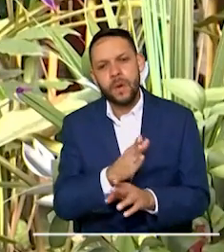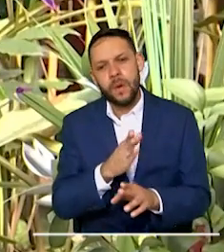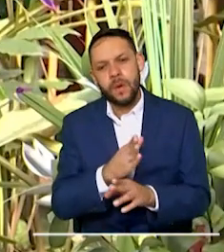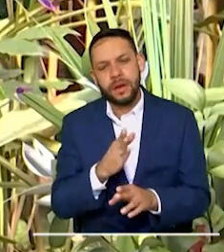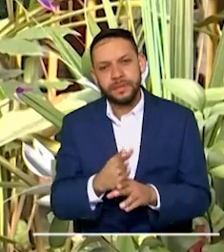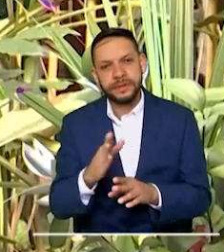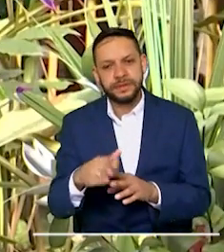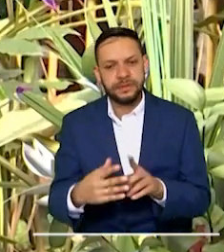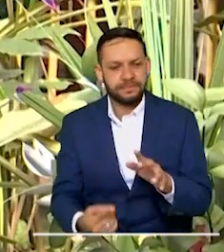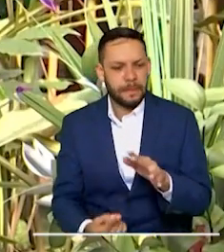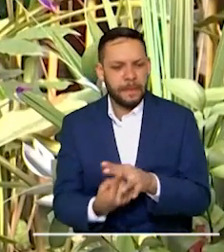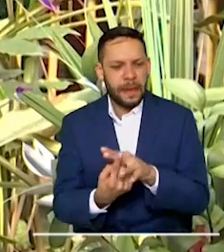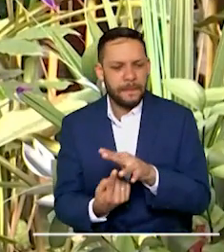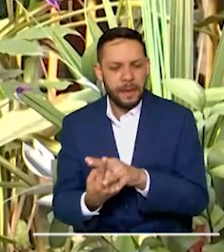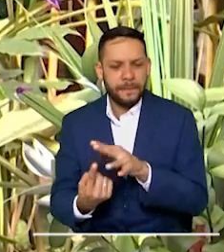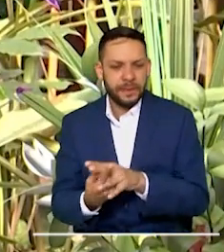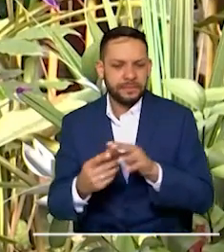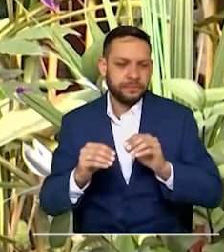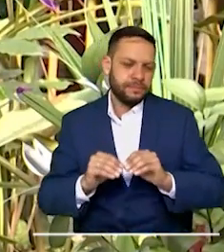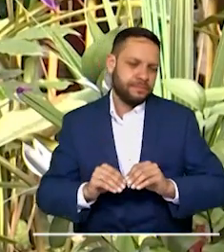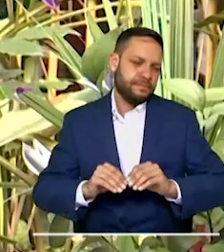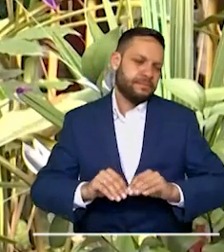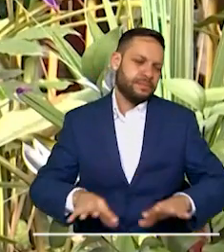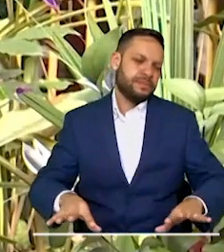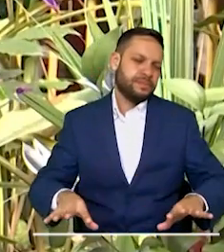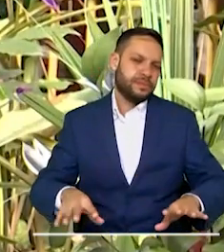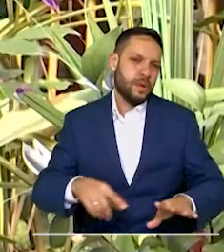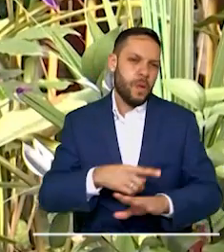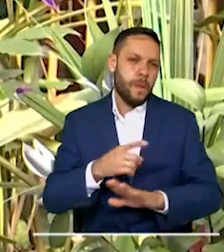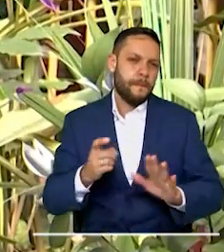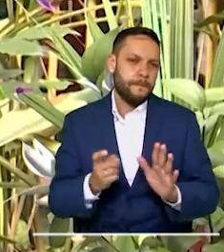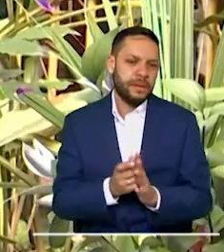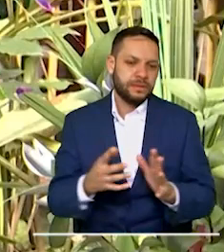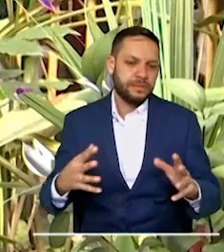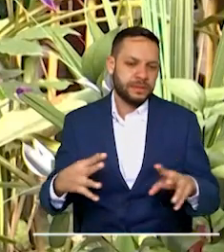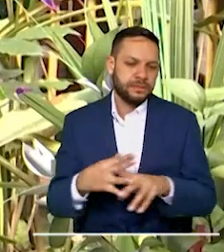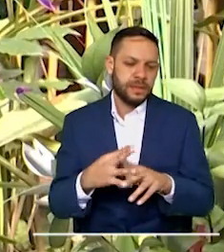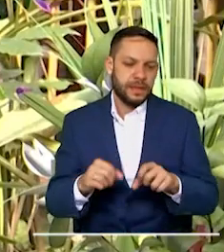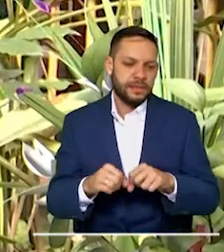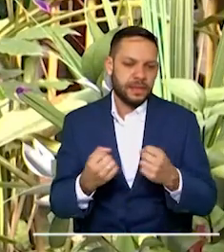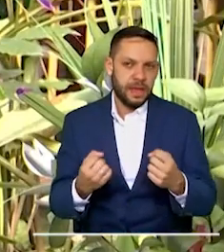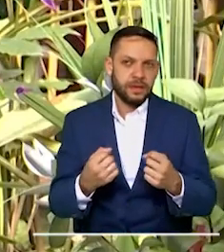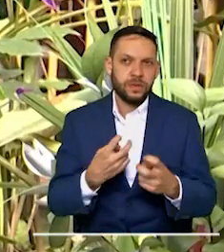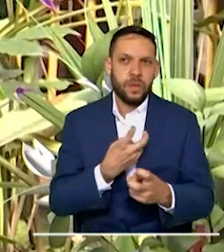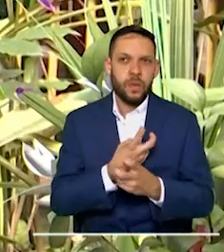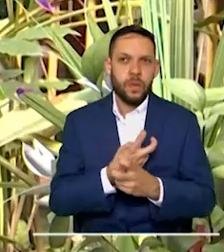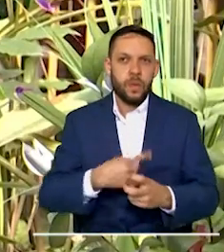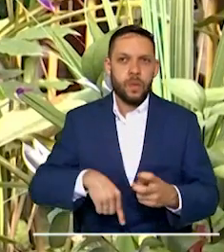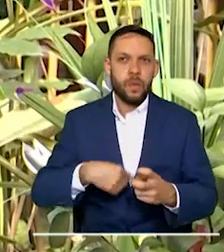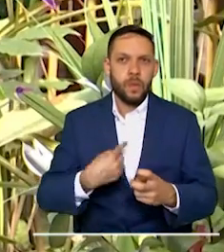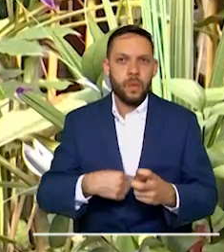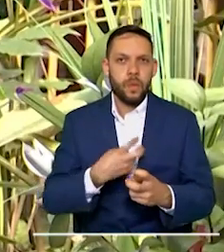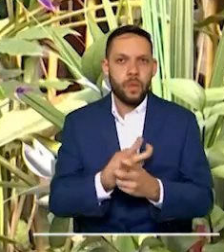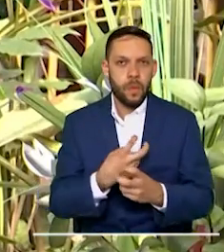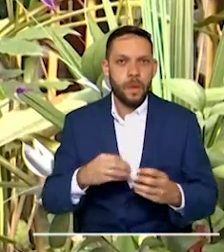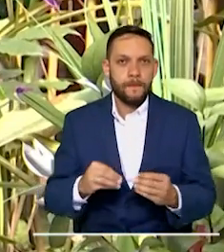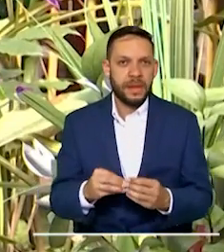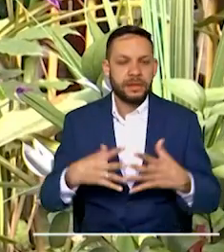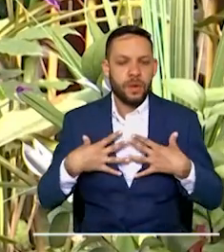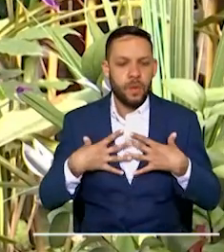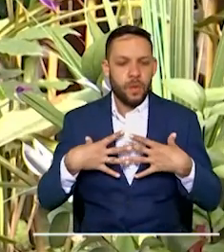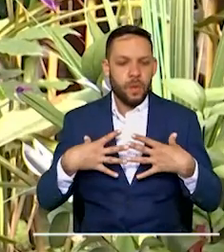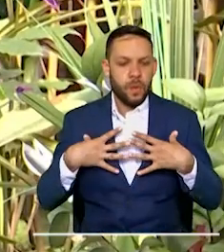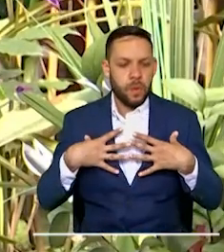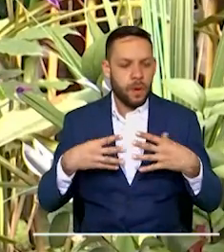meses para que se disemine por toda la parte pulmonar, torácica e incluso todo el organismo. Vamos a